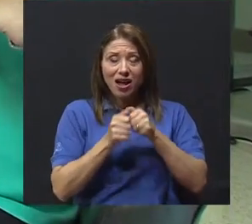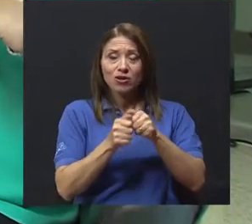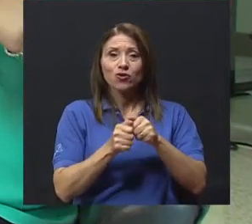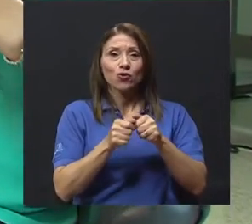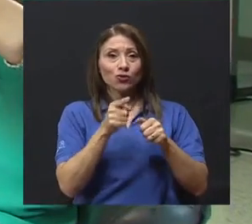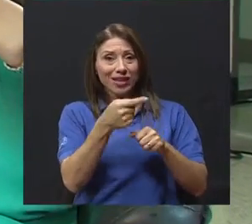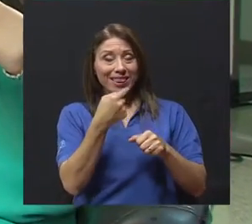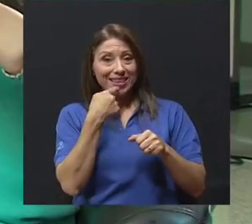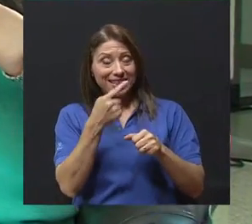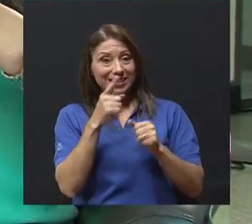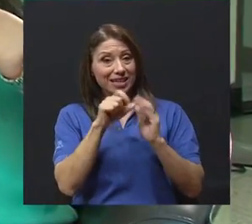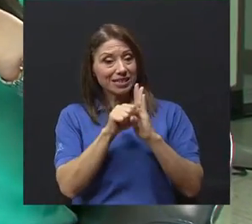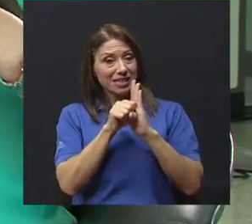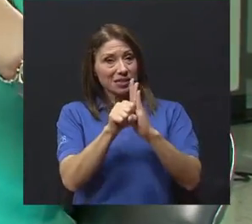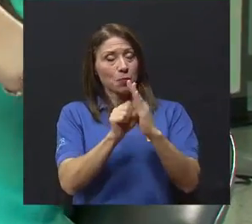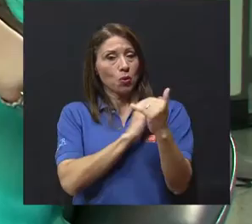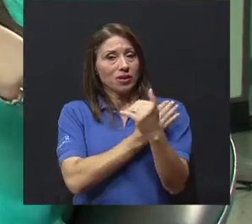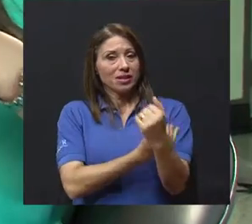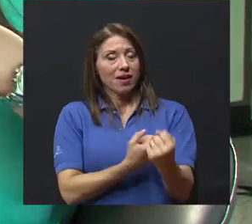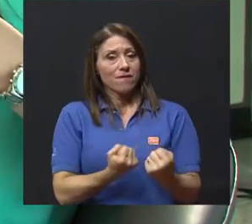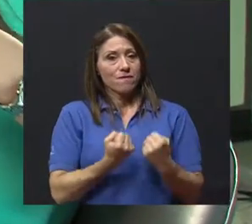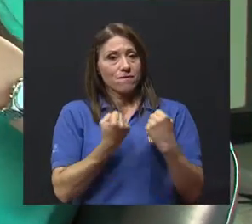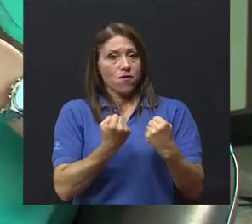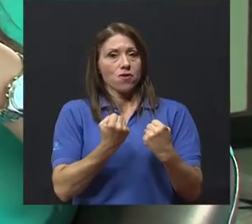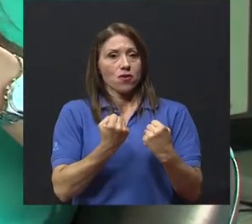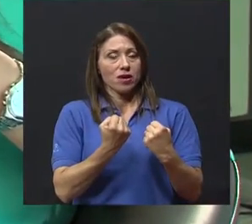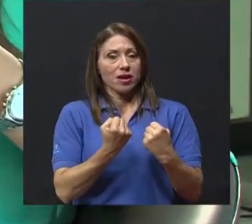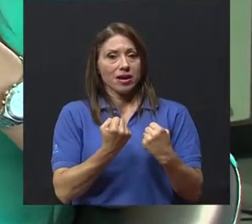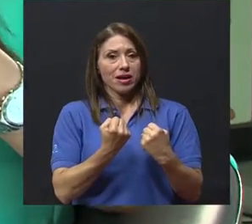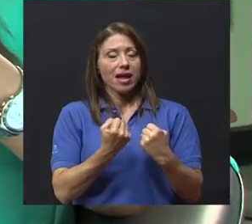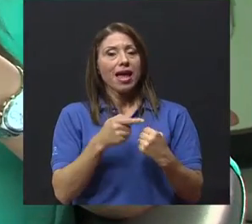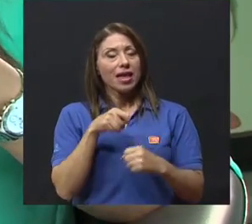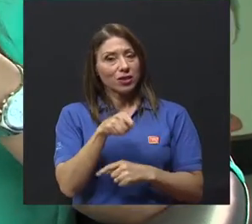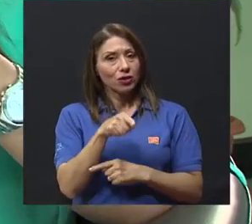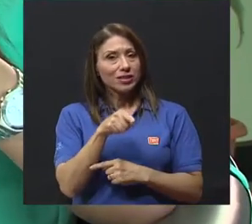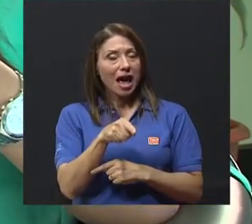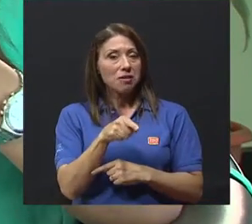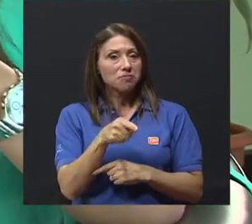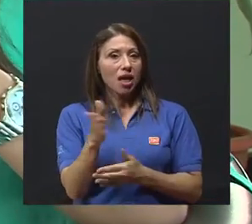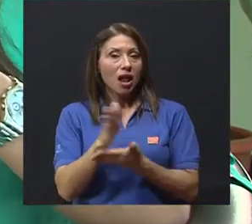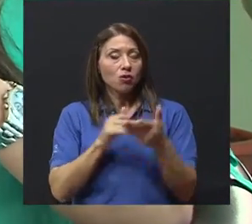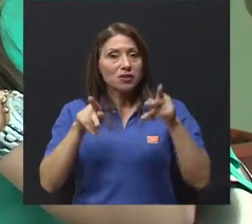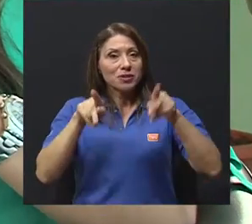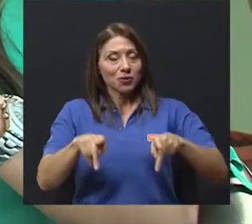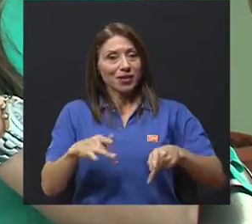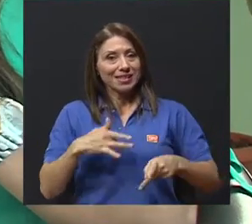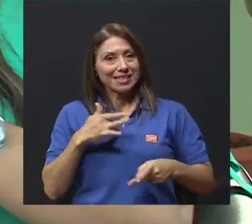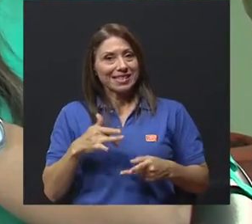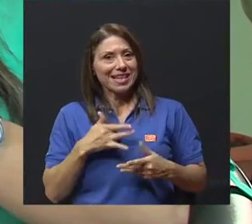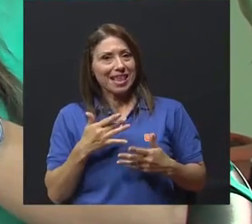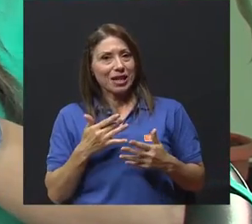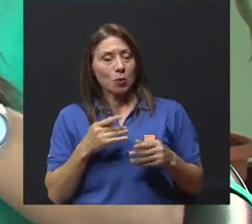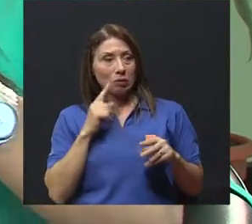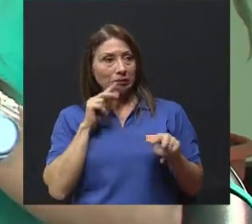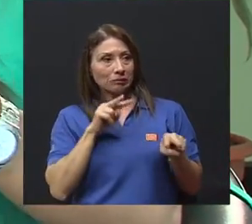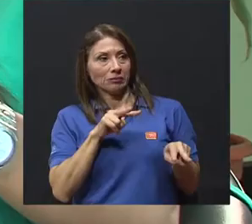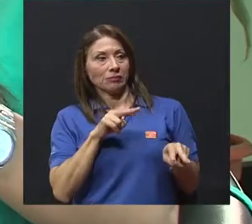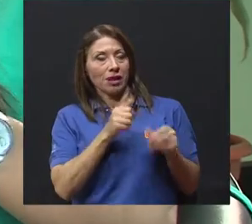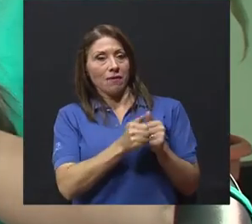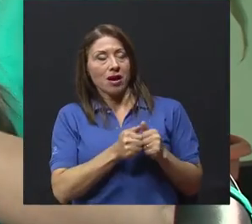simboliza es la fuerza el poder entonces ahí hay gente que se siente como muy